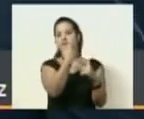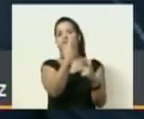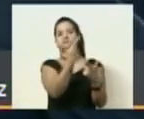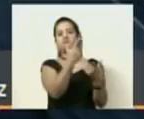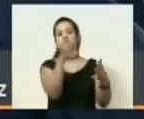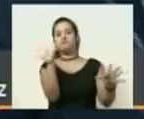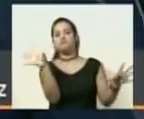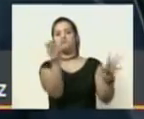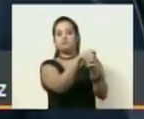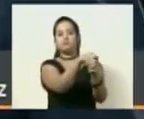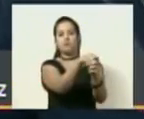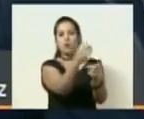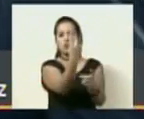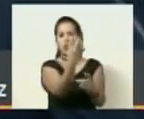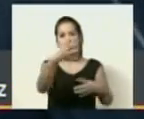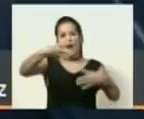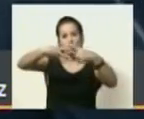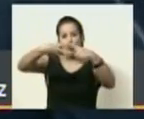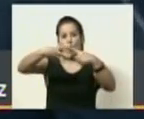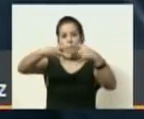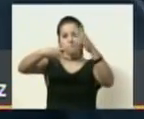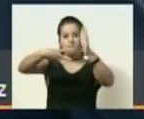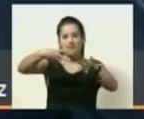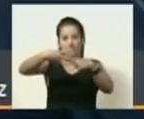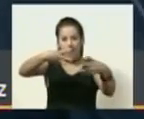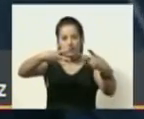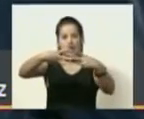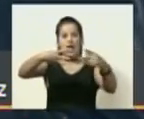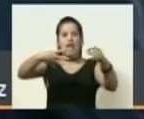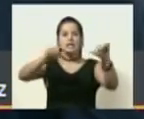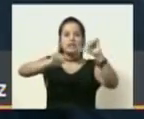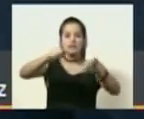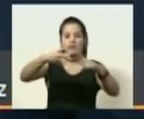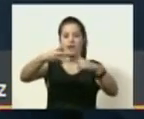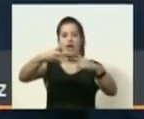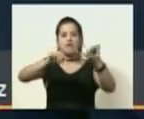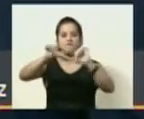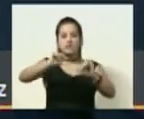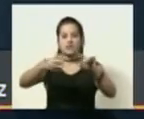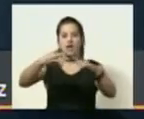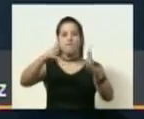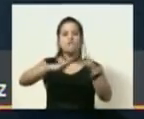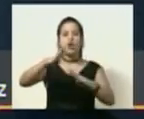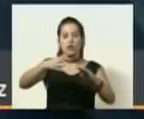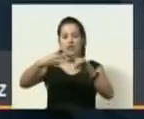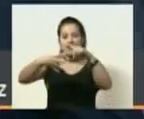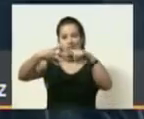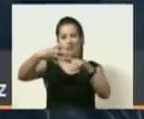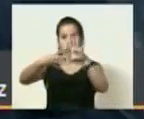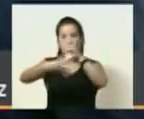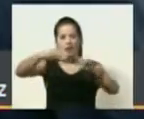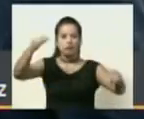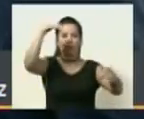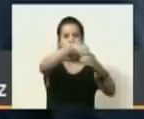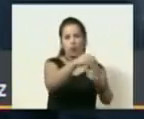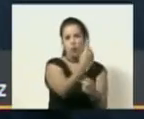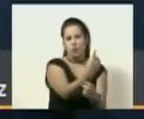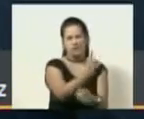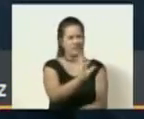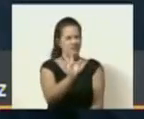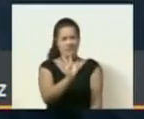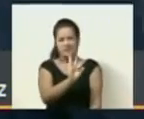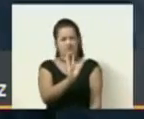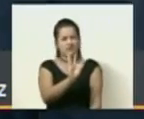medio raro, pues, tratar de unir todo eso. No, no, no. Hay que desarrollarlo y en el transcurso de su desarrollo